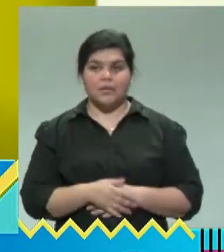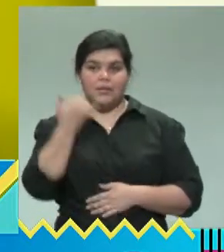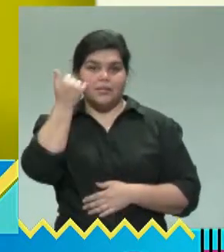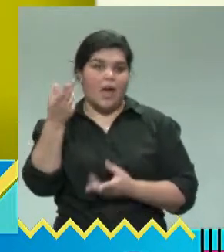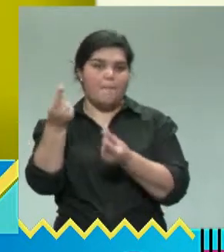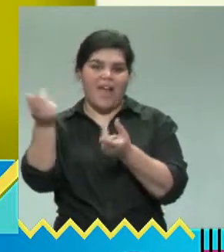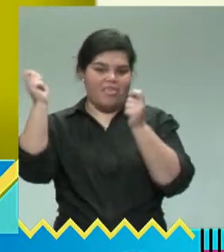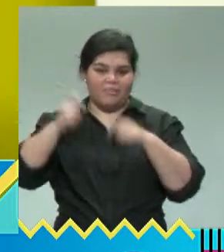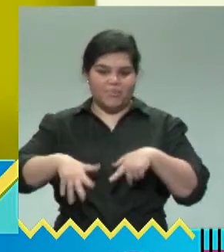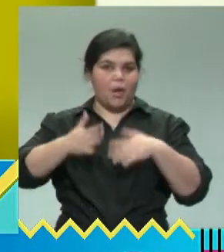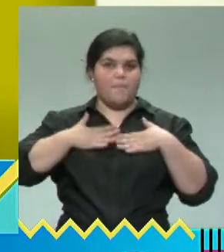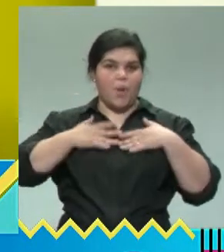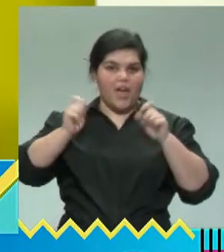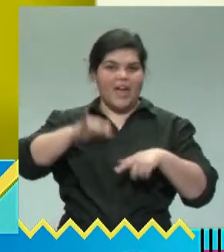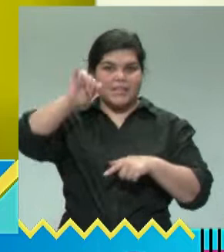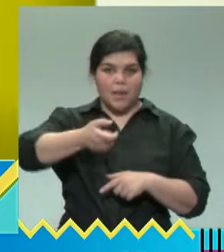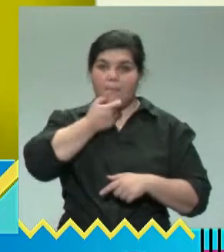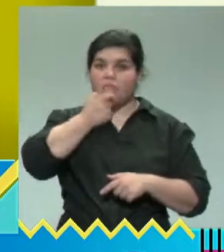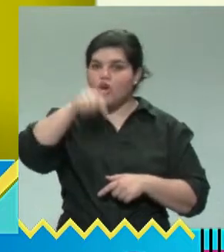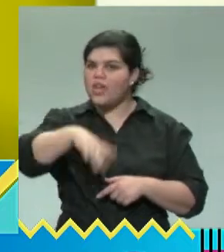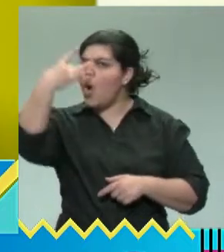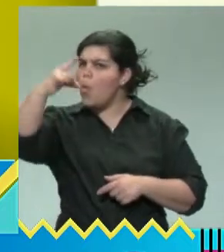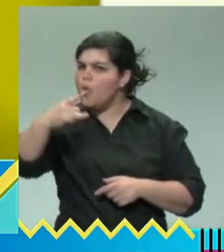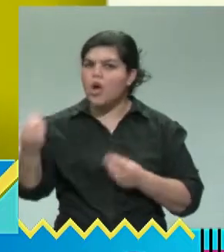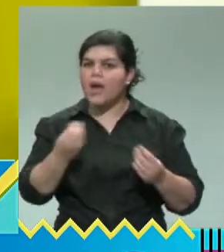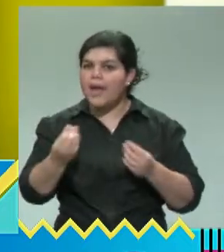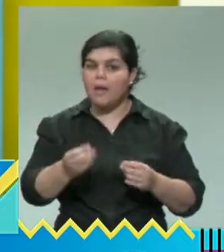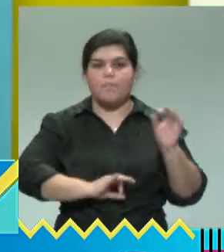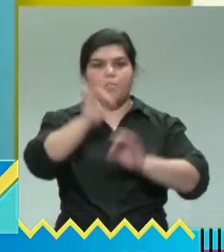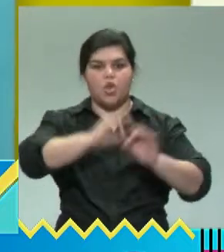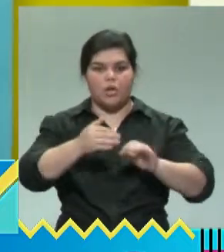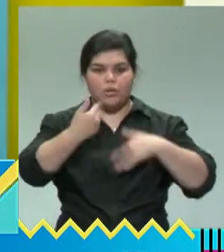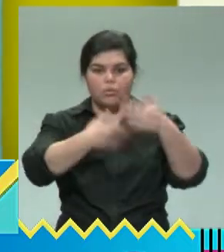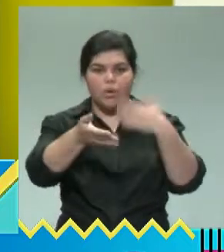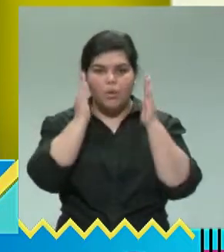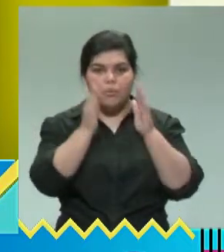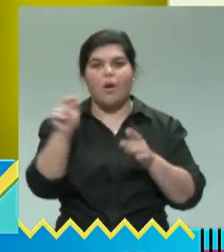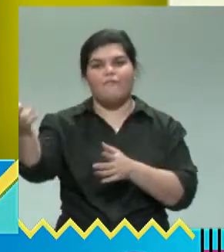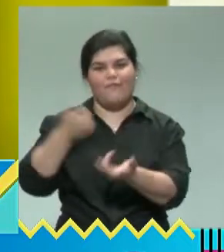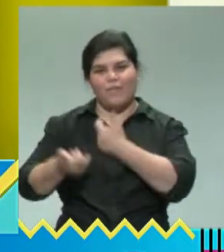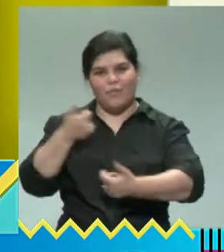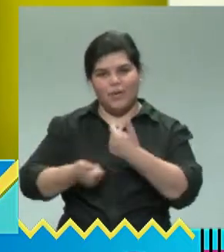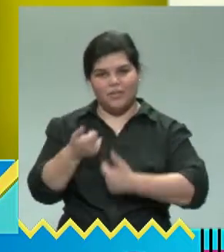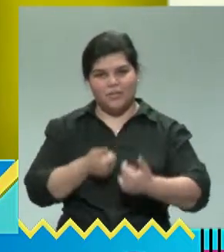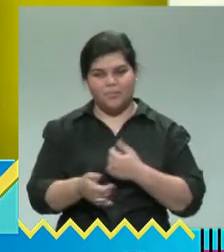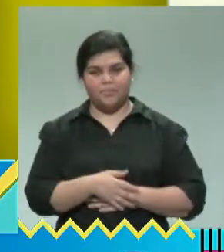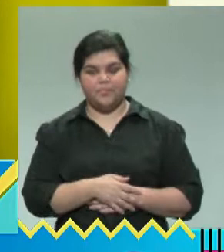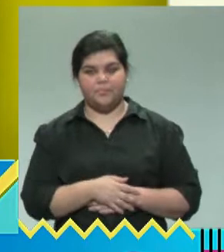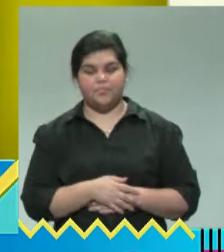arcas de la provincia y es de exclusividad para desarrollar este proyecto que nos estabas contando vos,